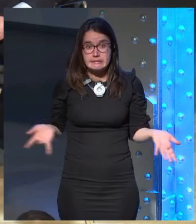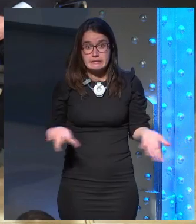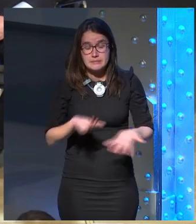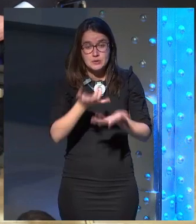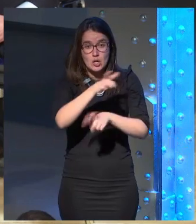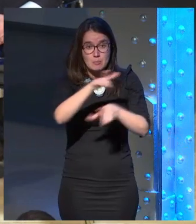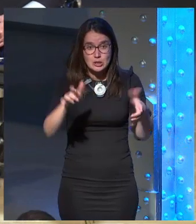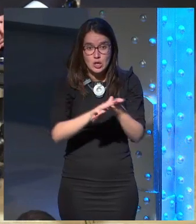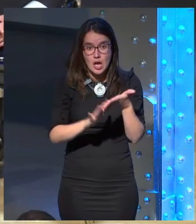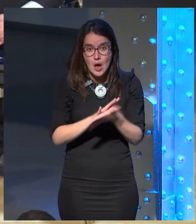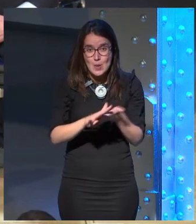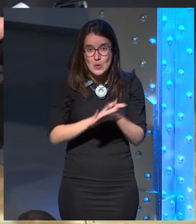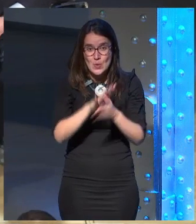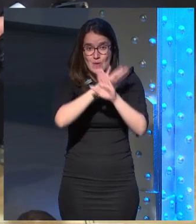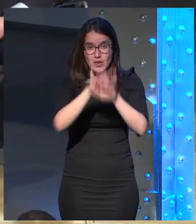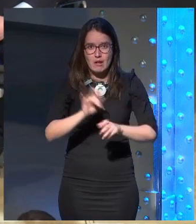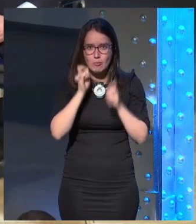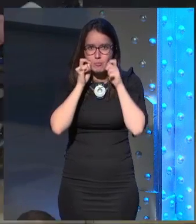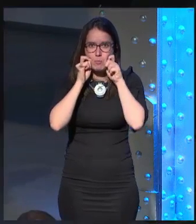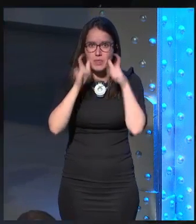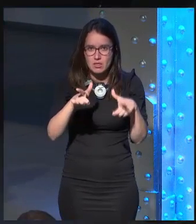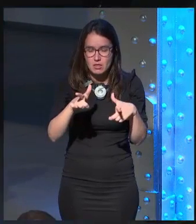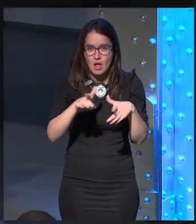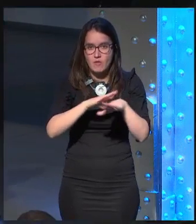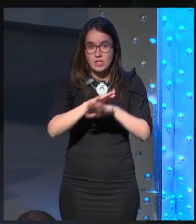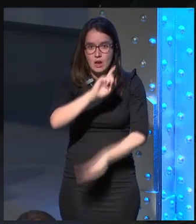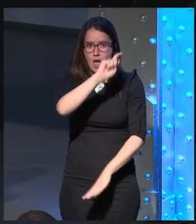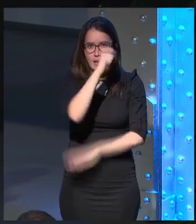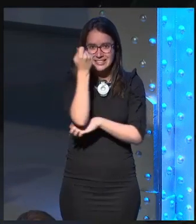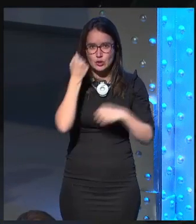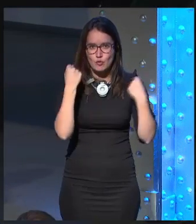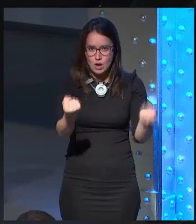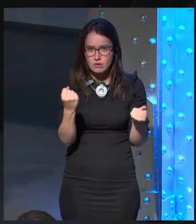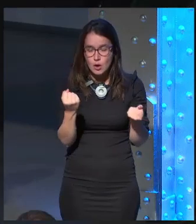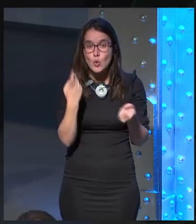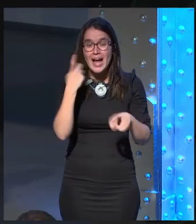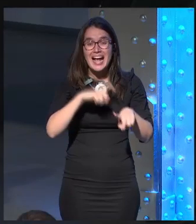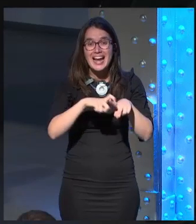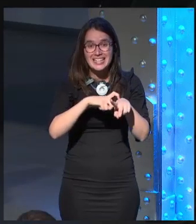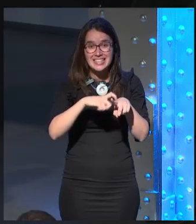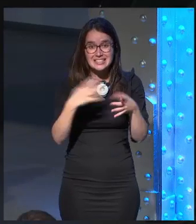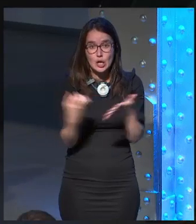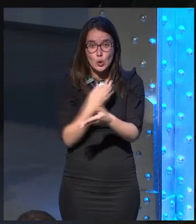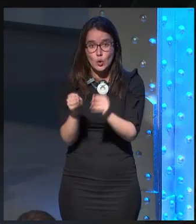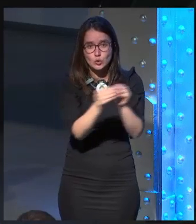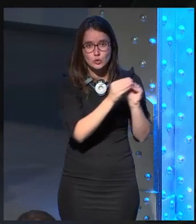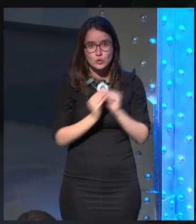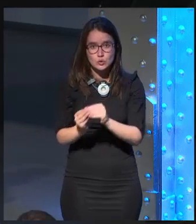Y con la gente que hablo, al final te das cuenta de que acaban teniendo mucho éxito en su vida. Y una característica que tienen en